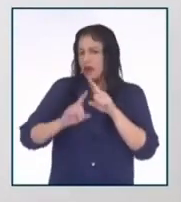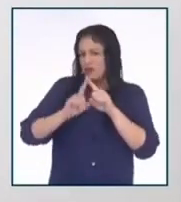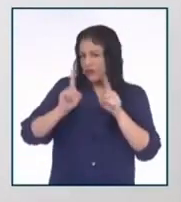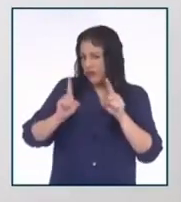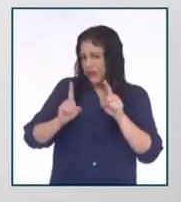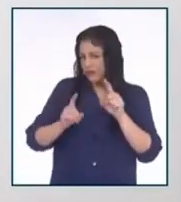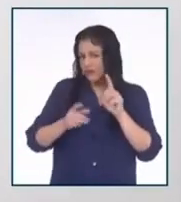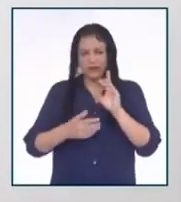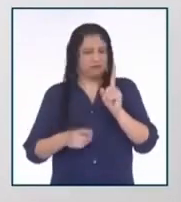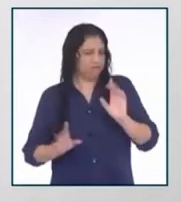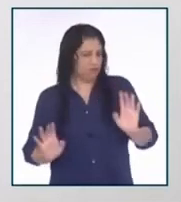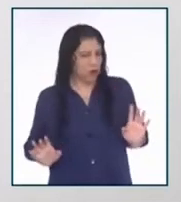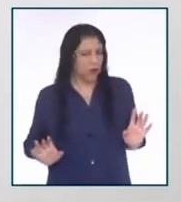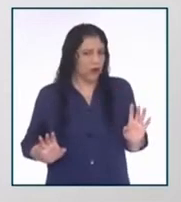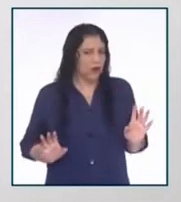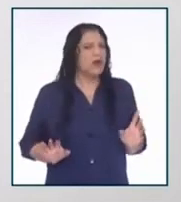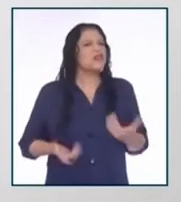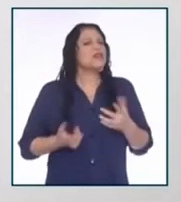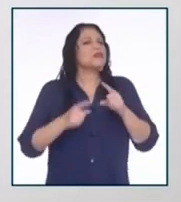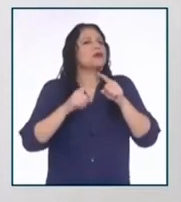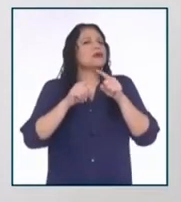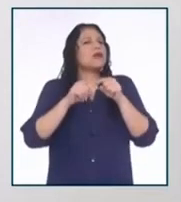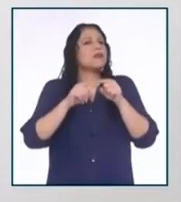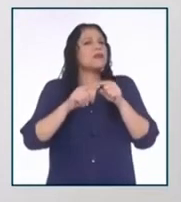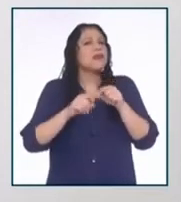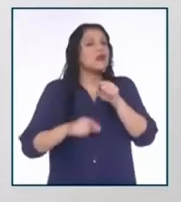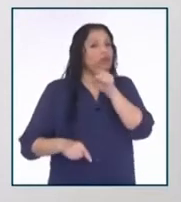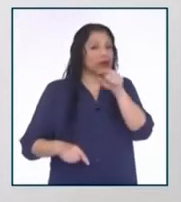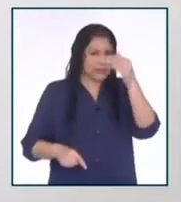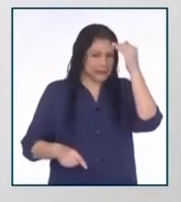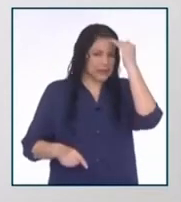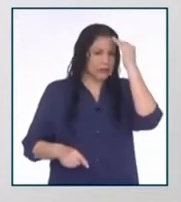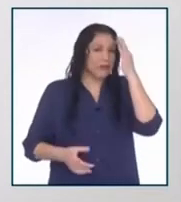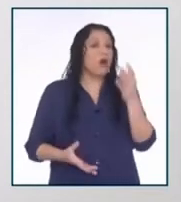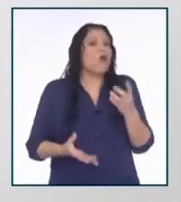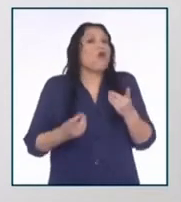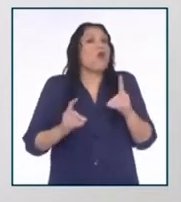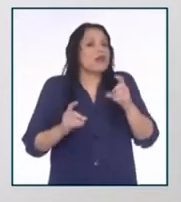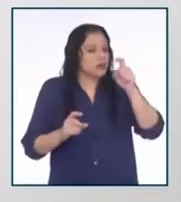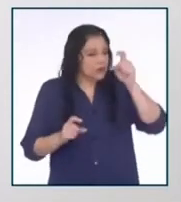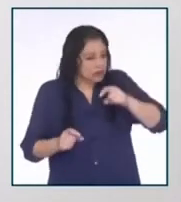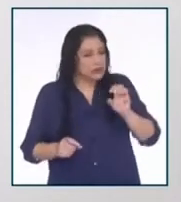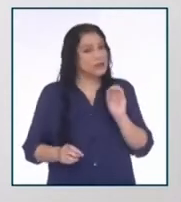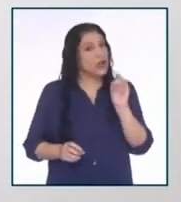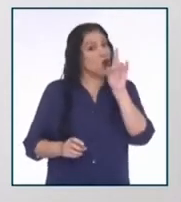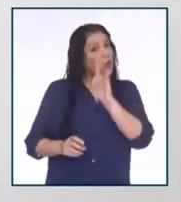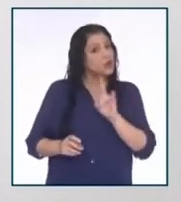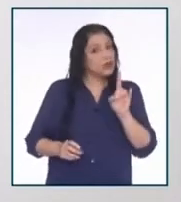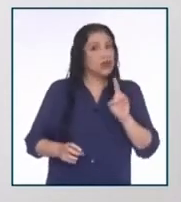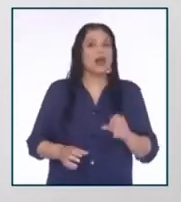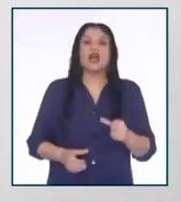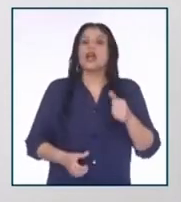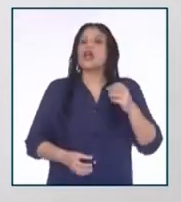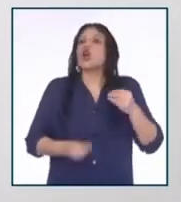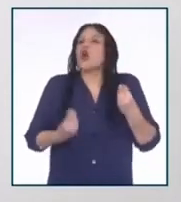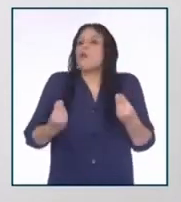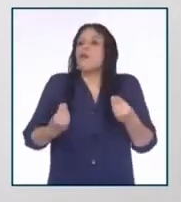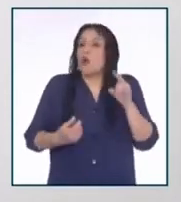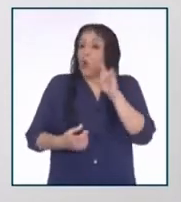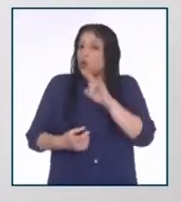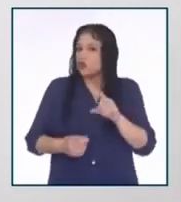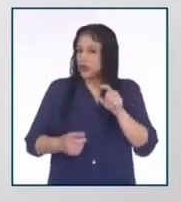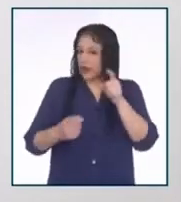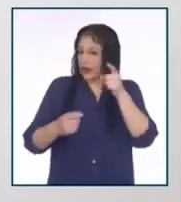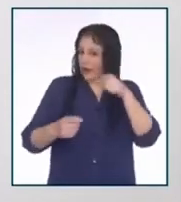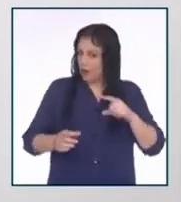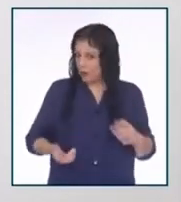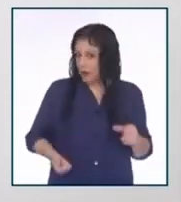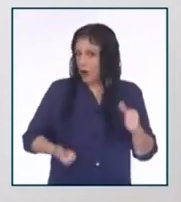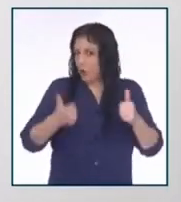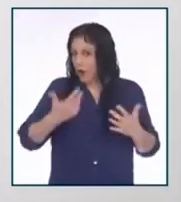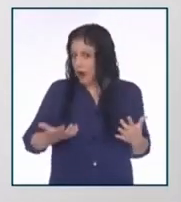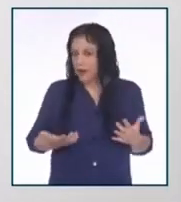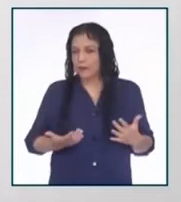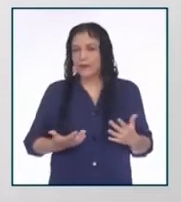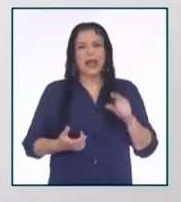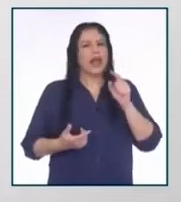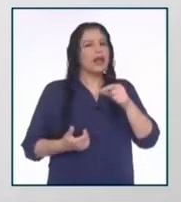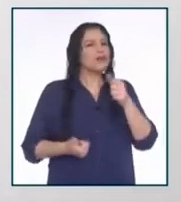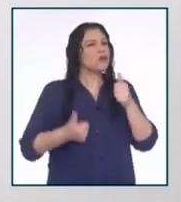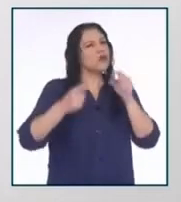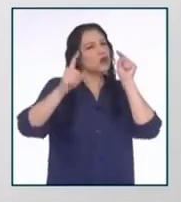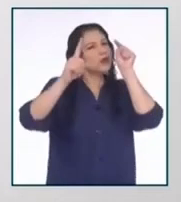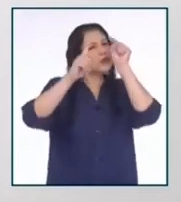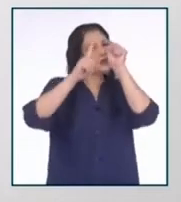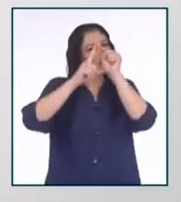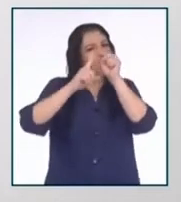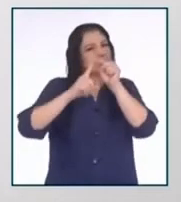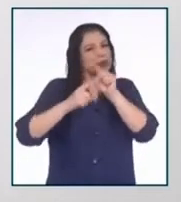de coma, sino más bien que sepan cuándo deben utilizarla y qué tipo de coma sería. Esto es con la